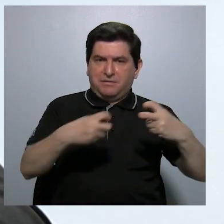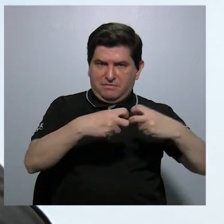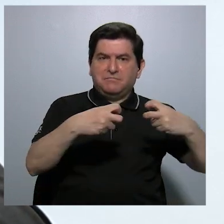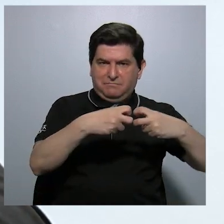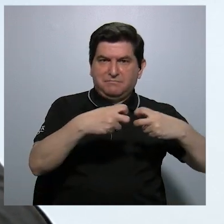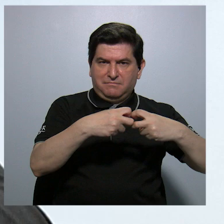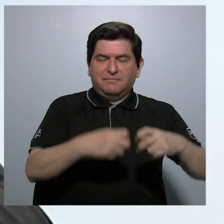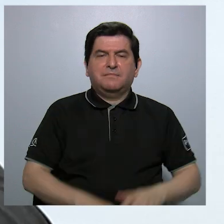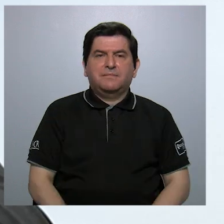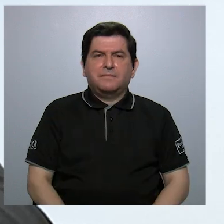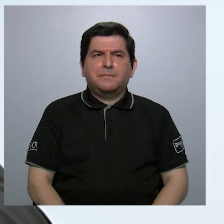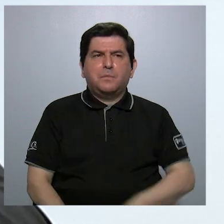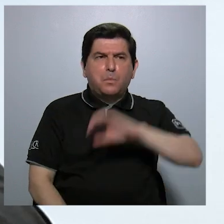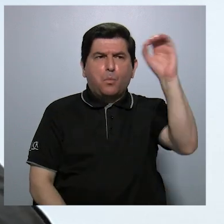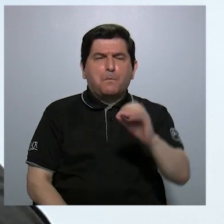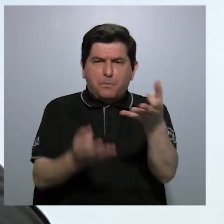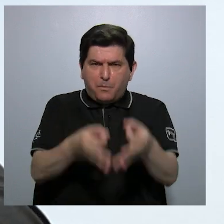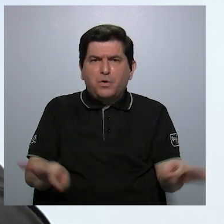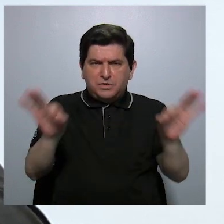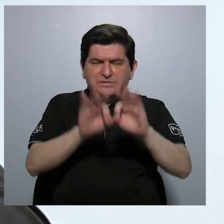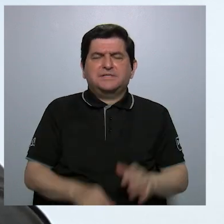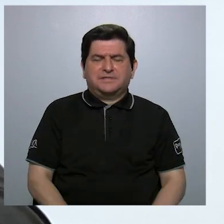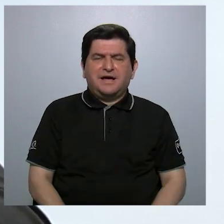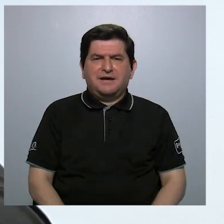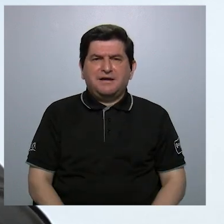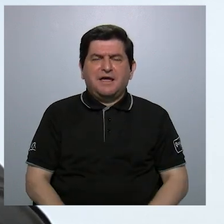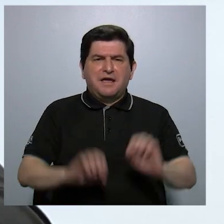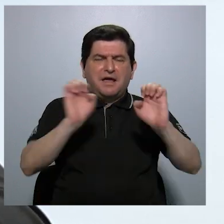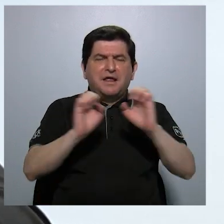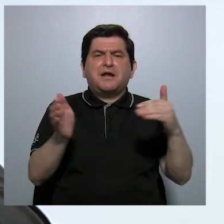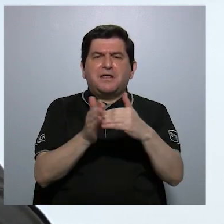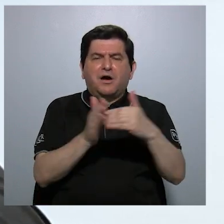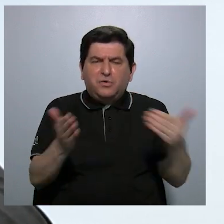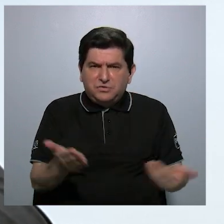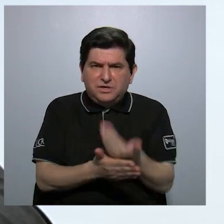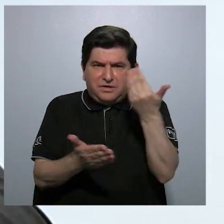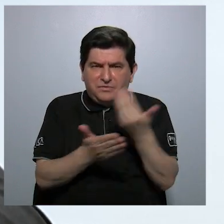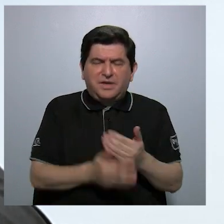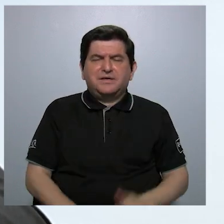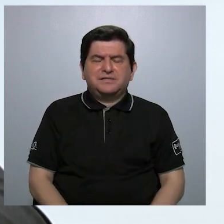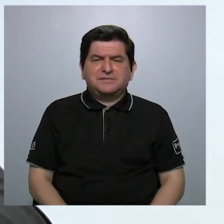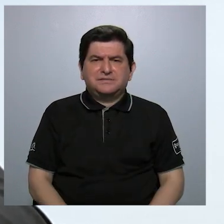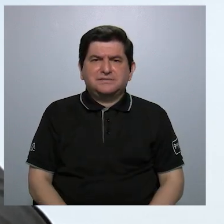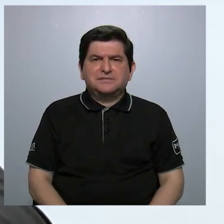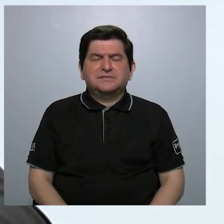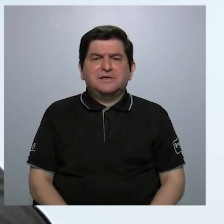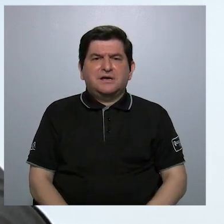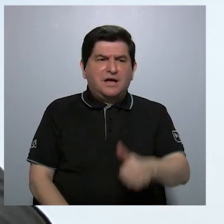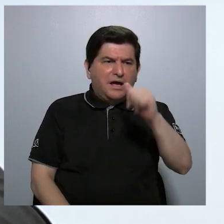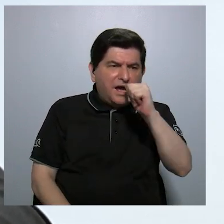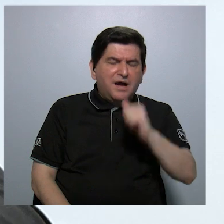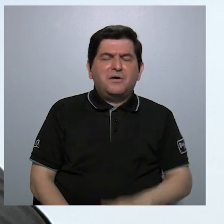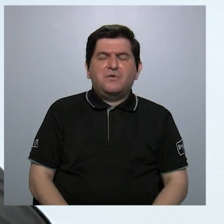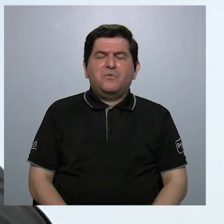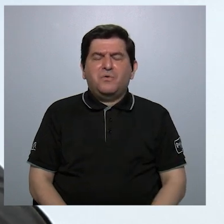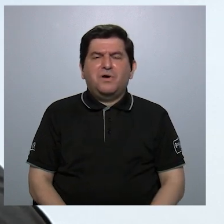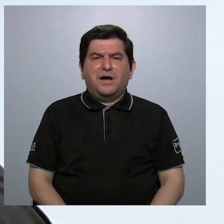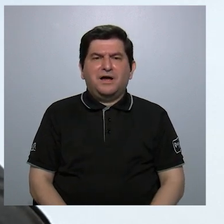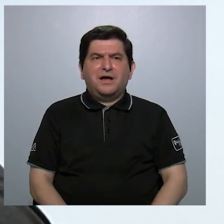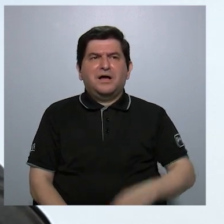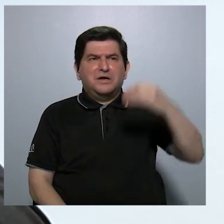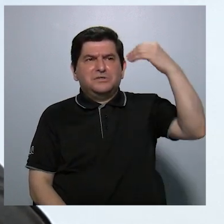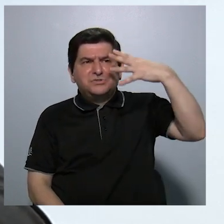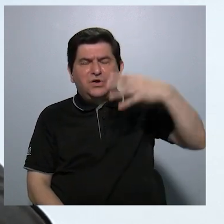eléctrica. Un gran porcentaje proviene de fuentes de energía renovable, la hidro, la eólica, solar,